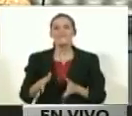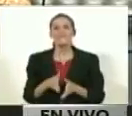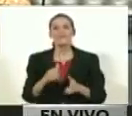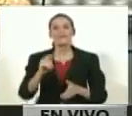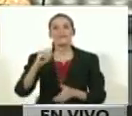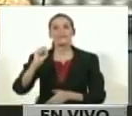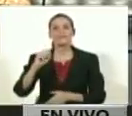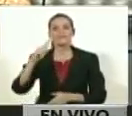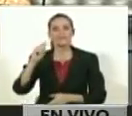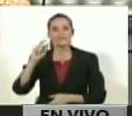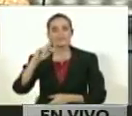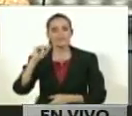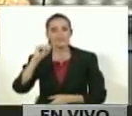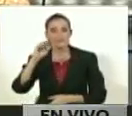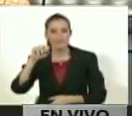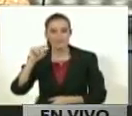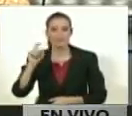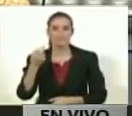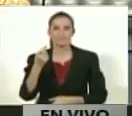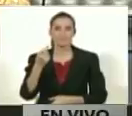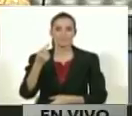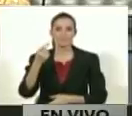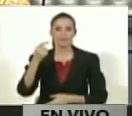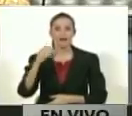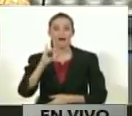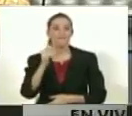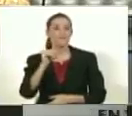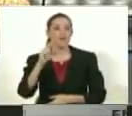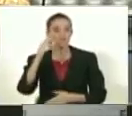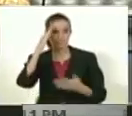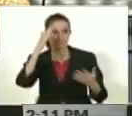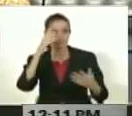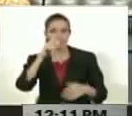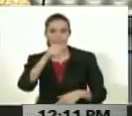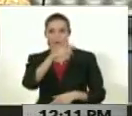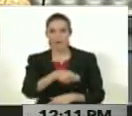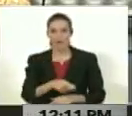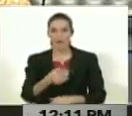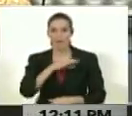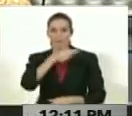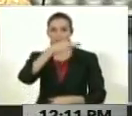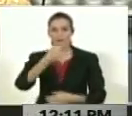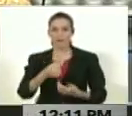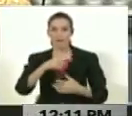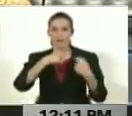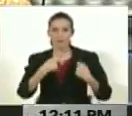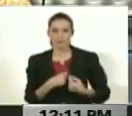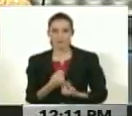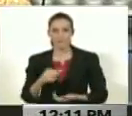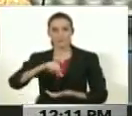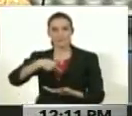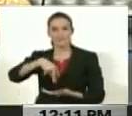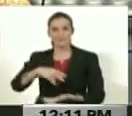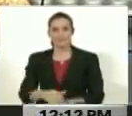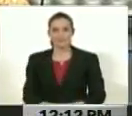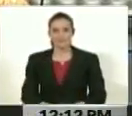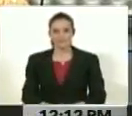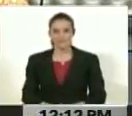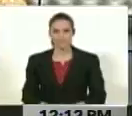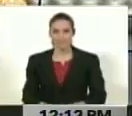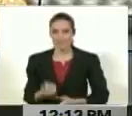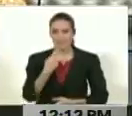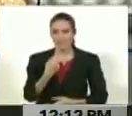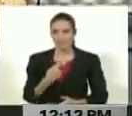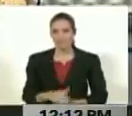¿Ah? Javier Key, quiero saludarlo. Mira, Javier Key, el alma de Corazón Salsero. Le dije